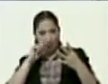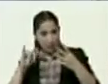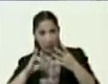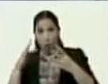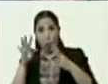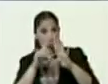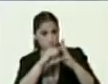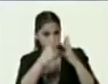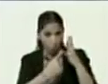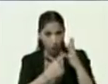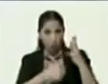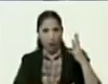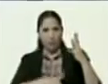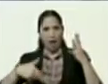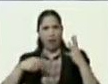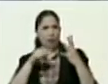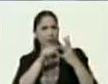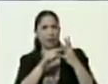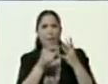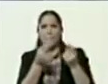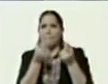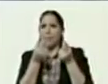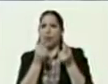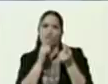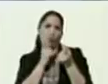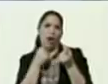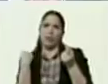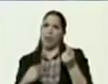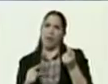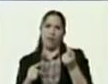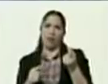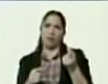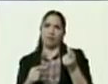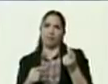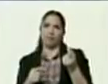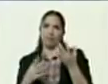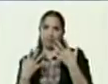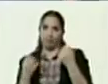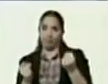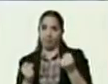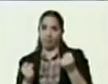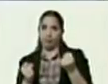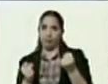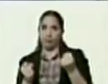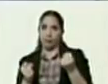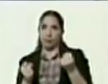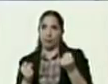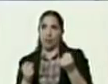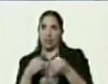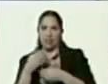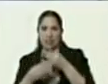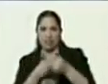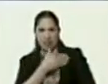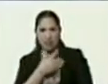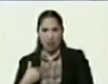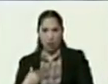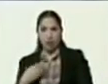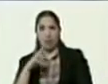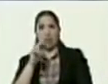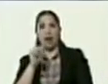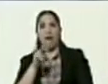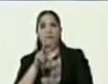armados en ese momento, pero eso fue un detalle menor, que no tiene por qué ser considerado en el montaje que trató de hacer Alberto